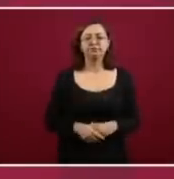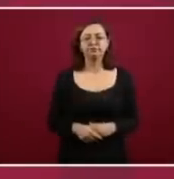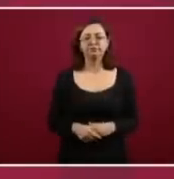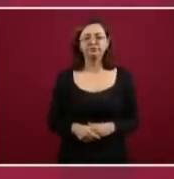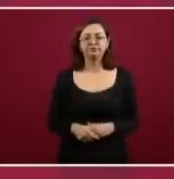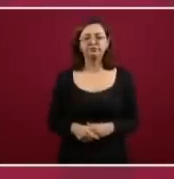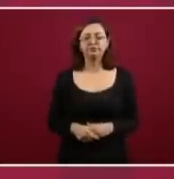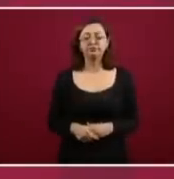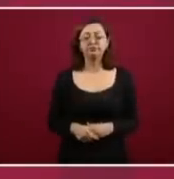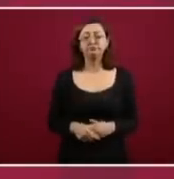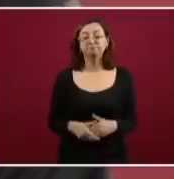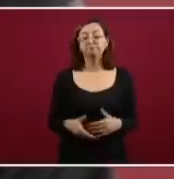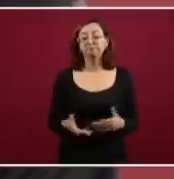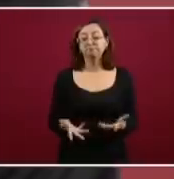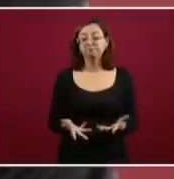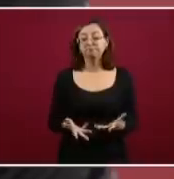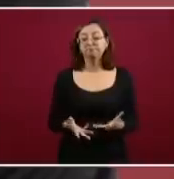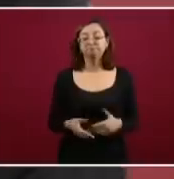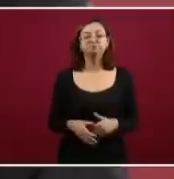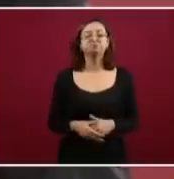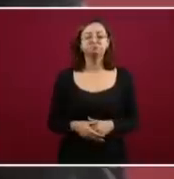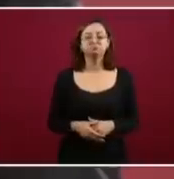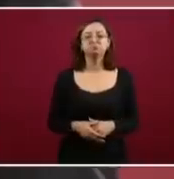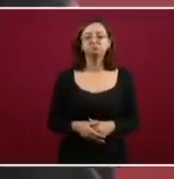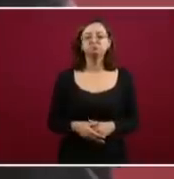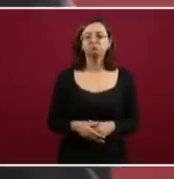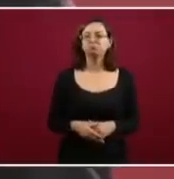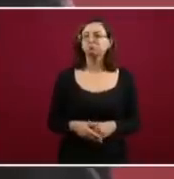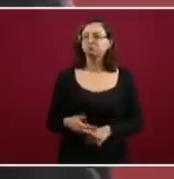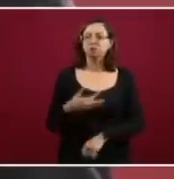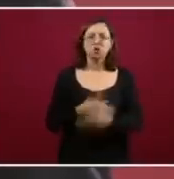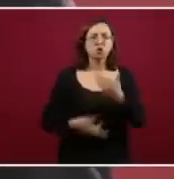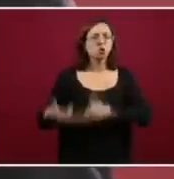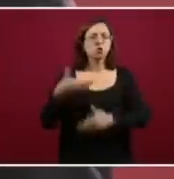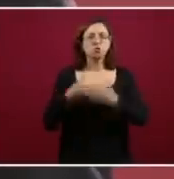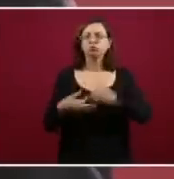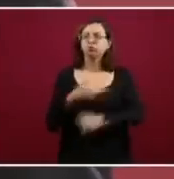y salieron muy bien las cosas